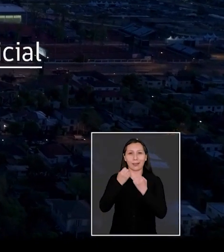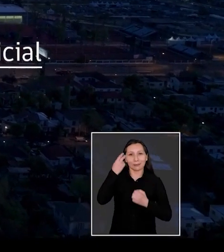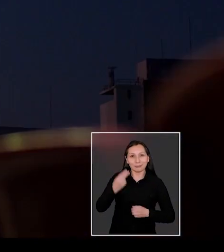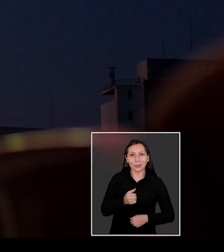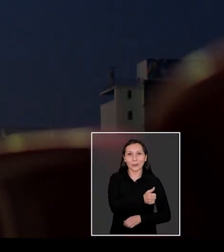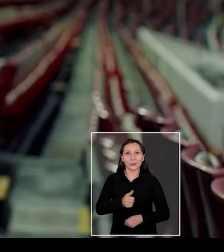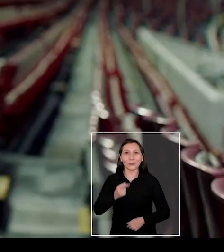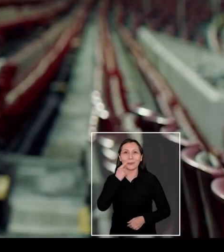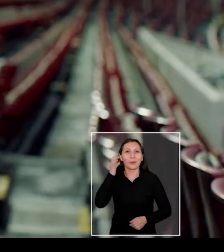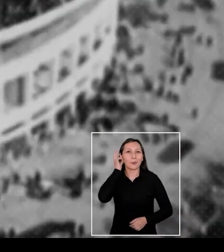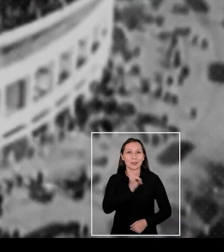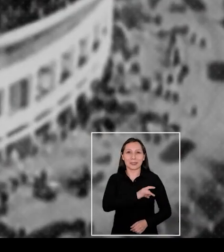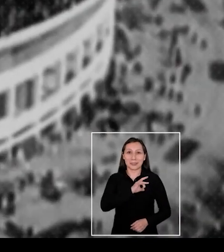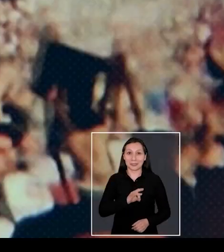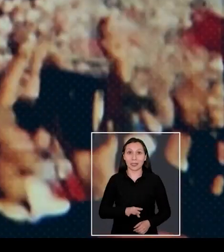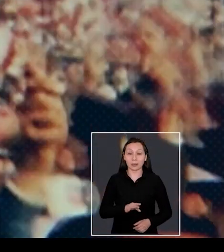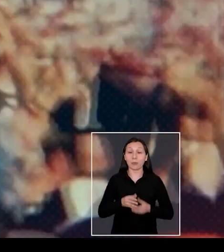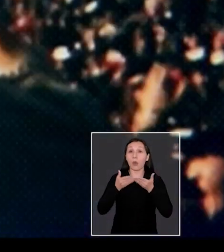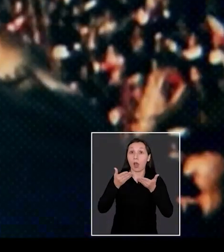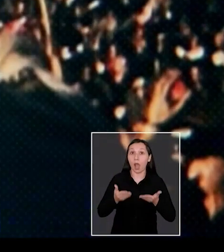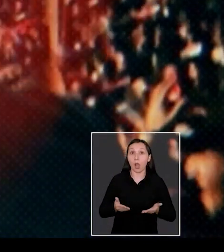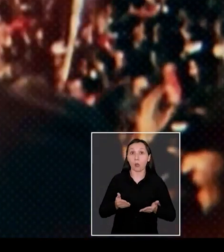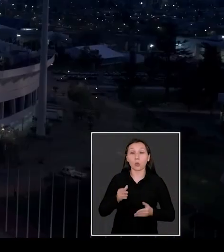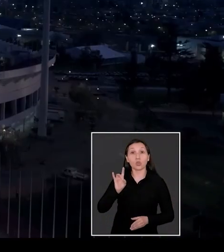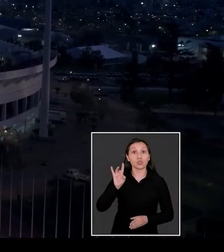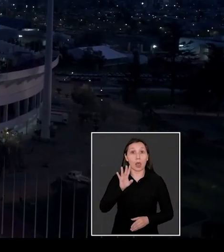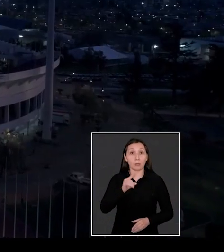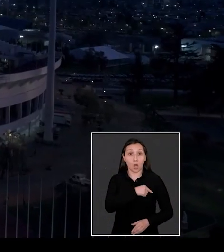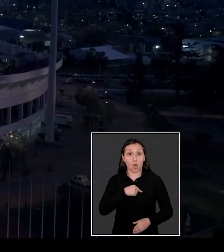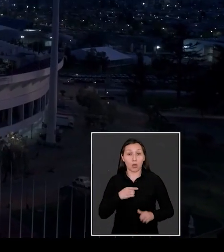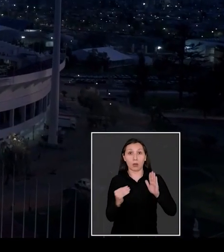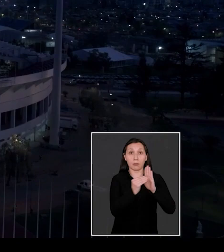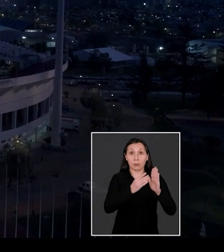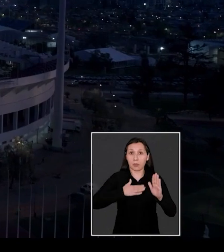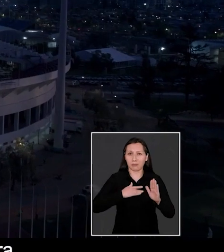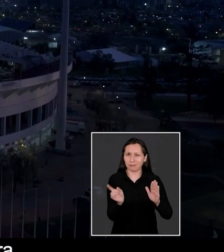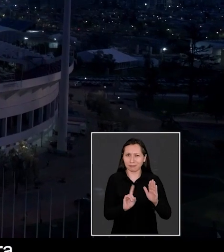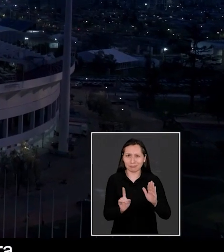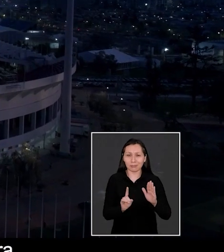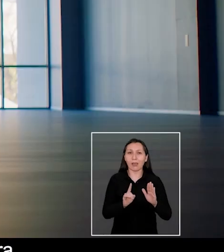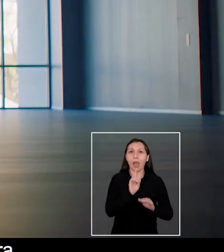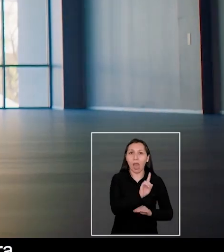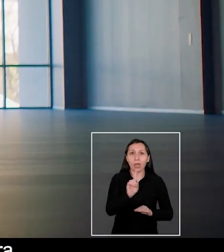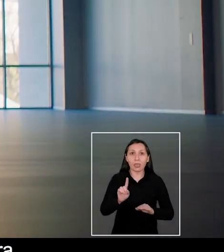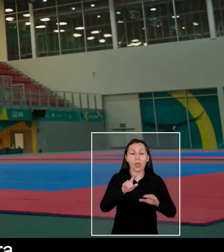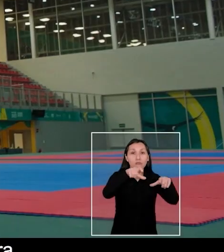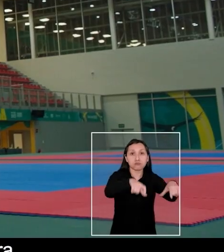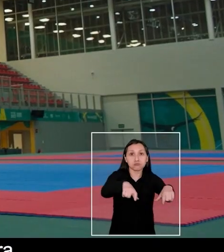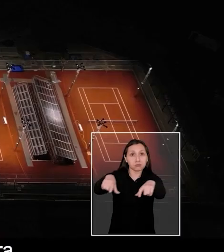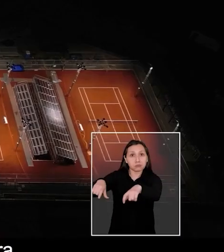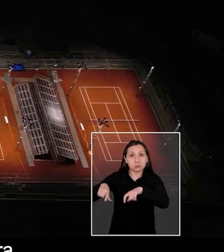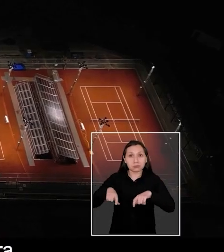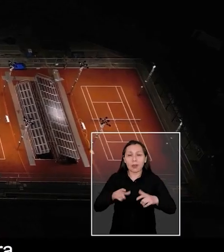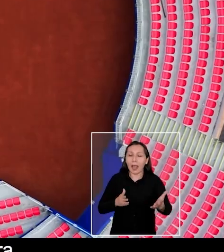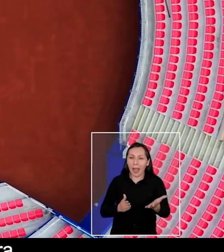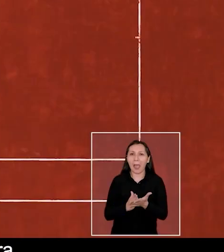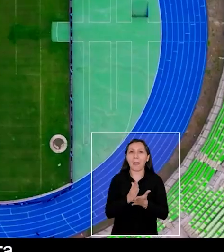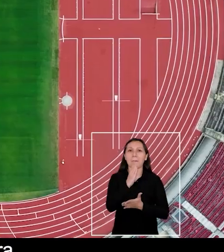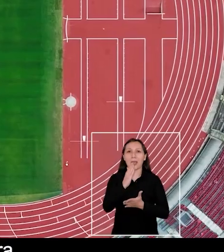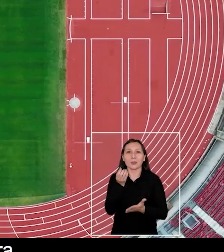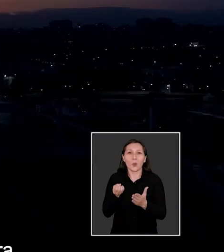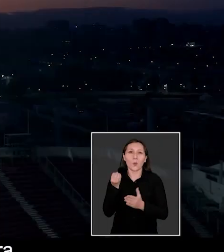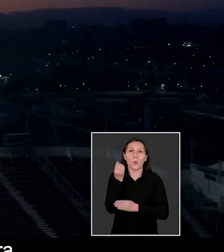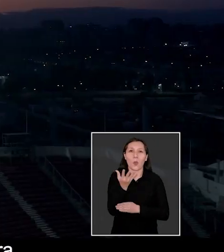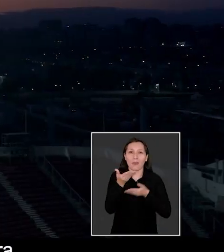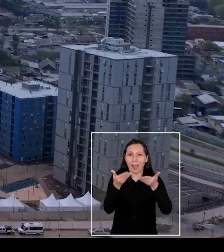de todas y todos los chilenos que desde ahora no solo llevará mi nombre porque cada recinto es el comienzo de